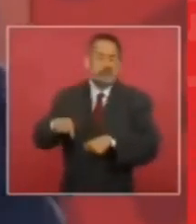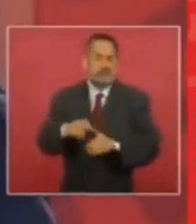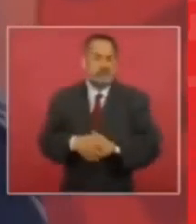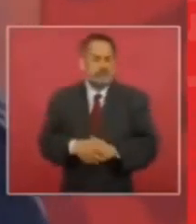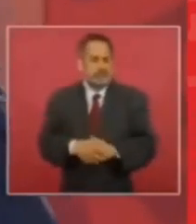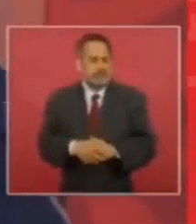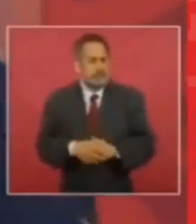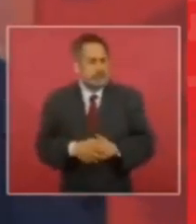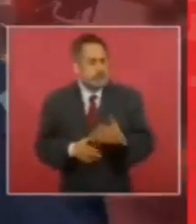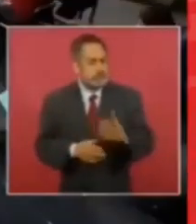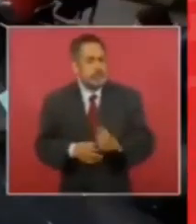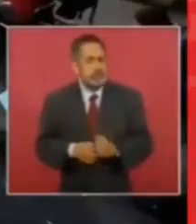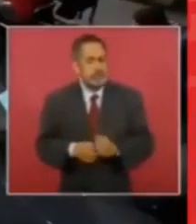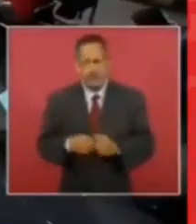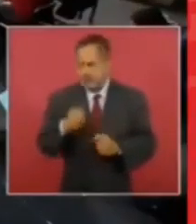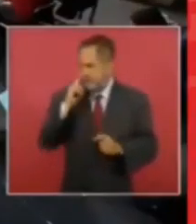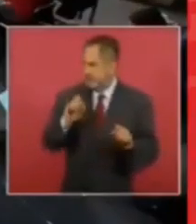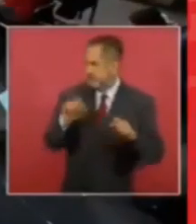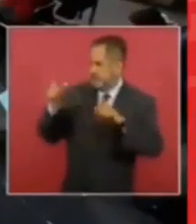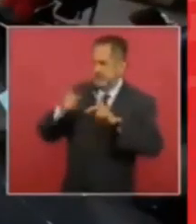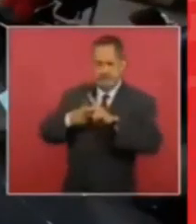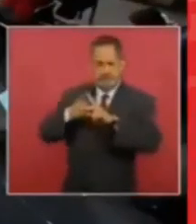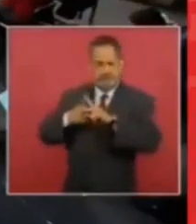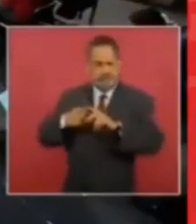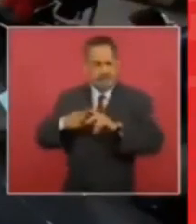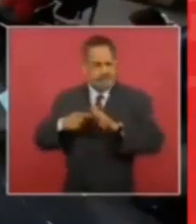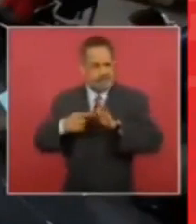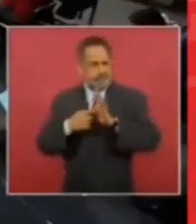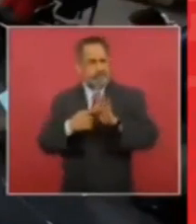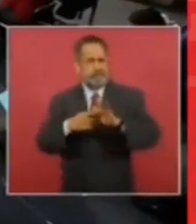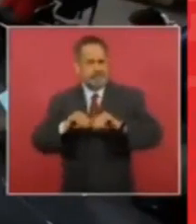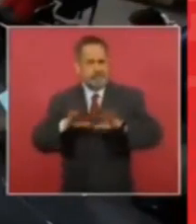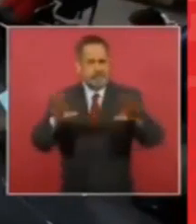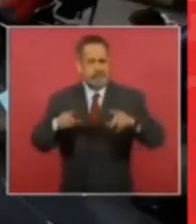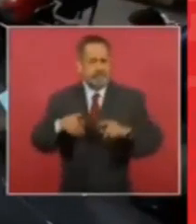A ver si no tenemos una gráfica de